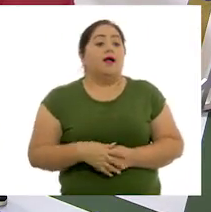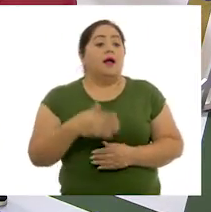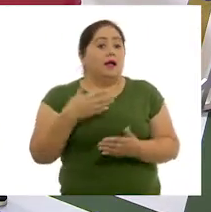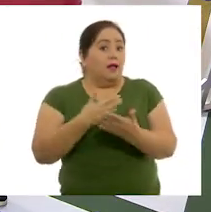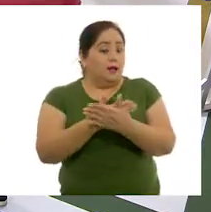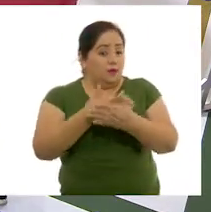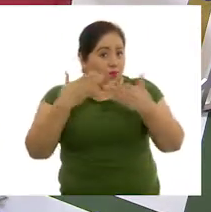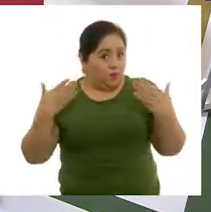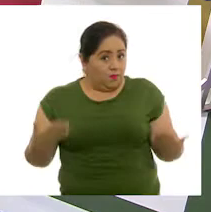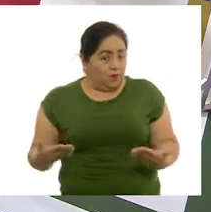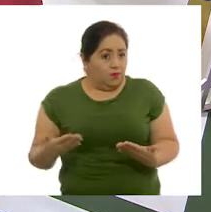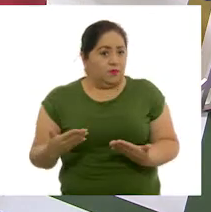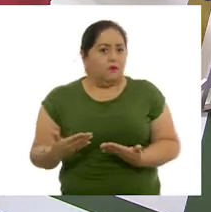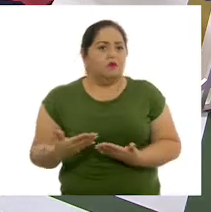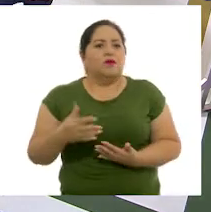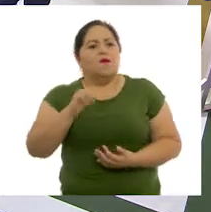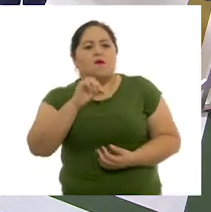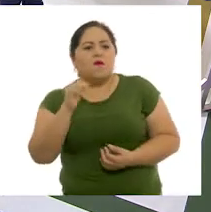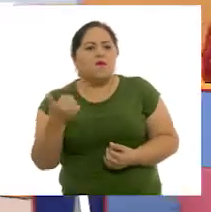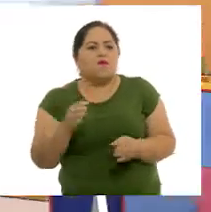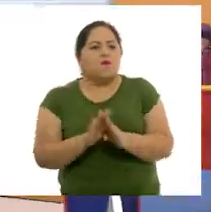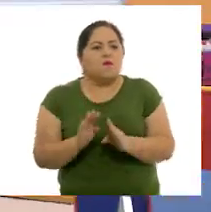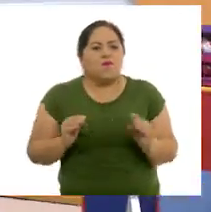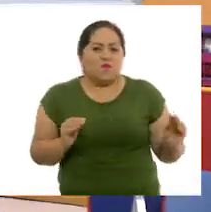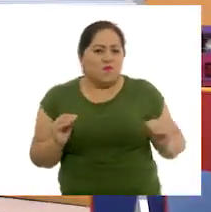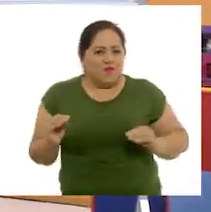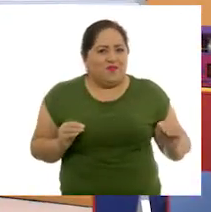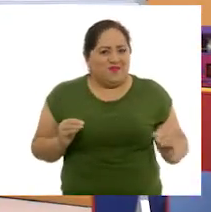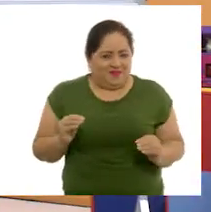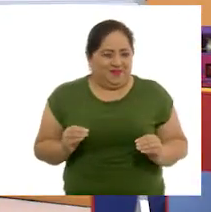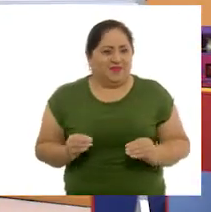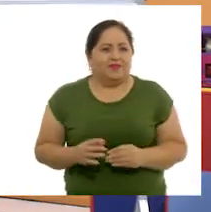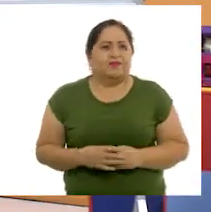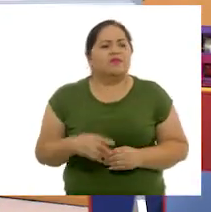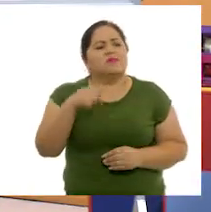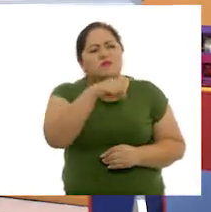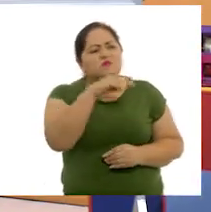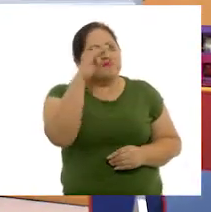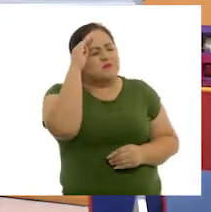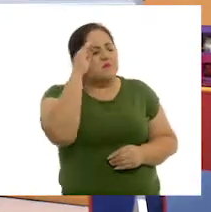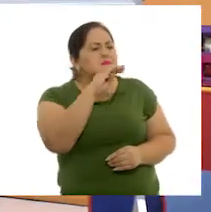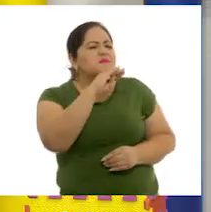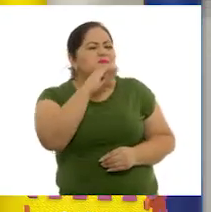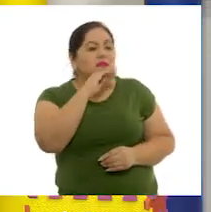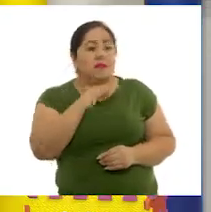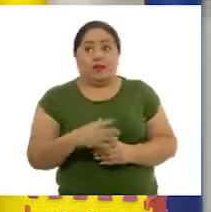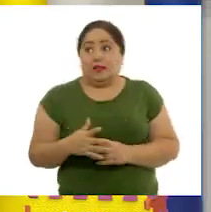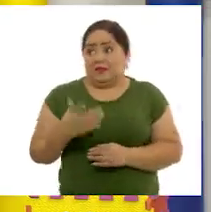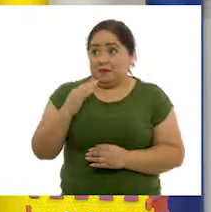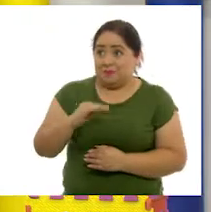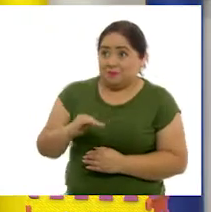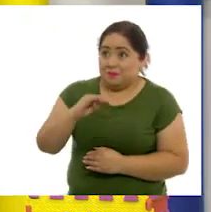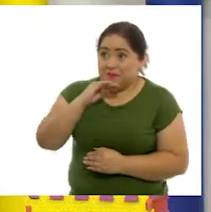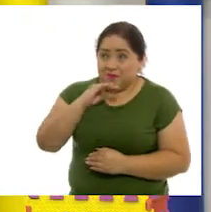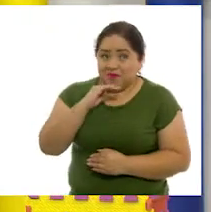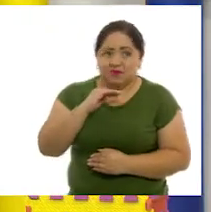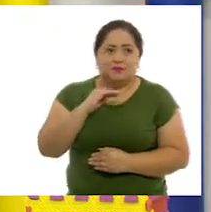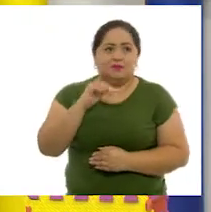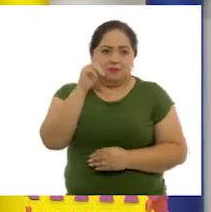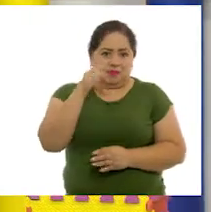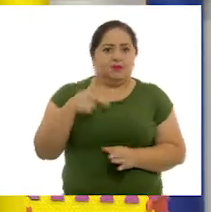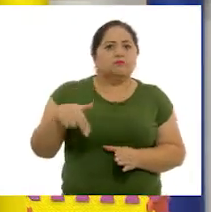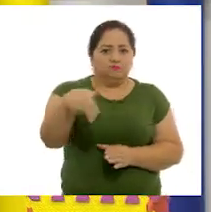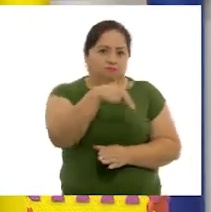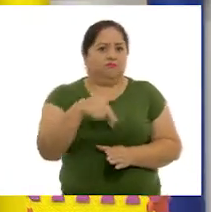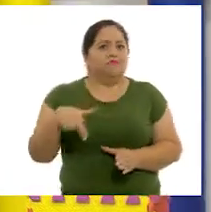hacer ahora la trayectoria con algunas acciones. ¿Qué se te ocurre con la mamá? La mamá, puedo, las voy haciendo